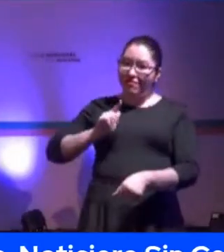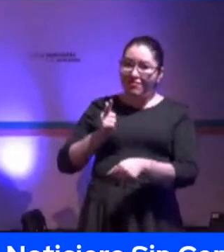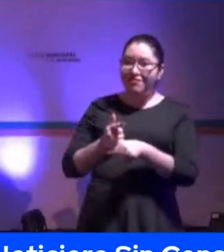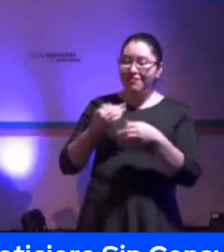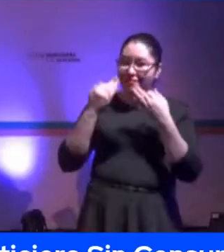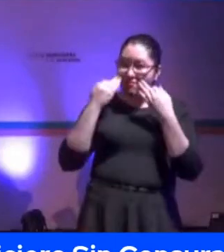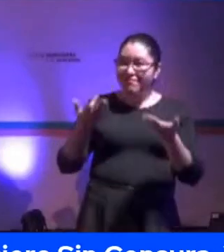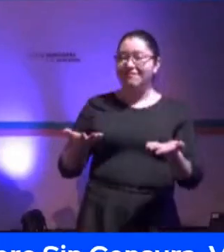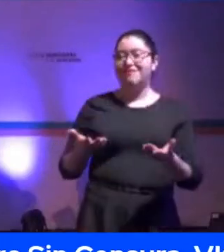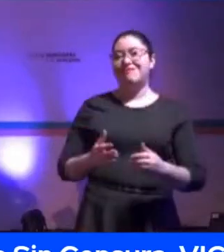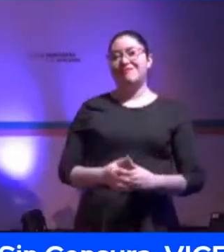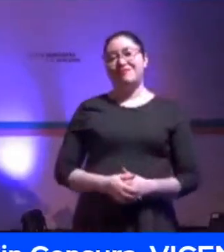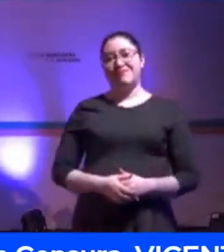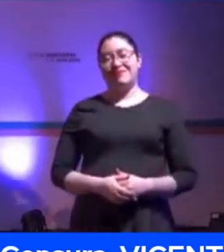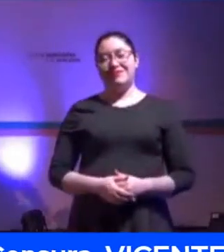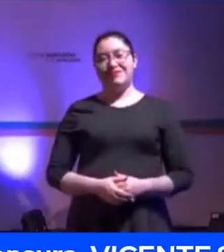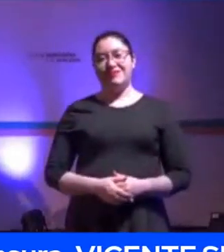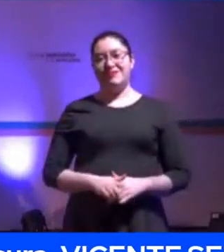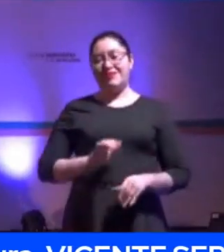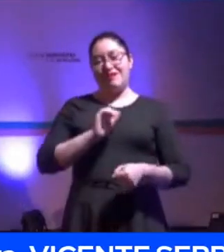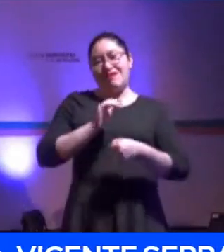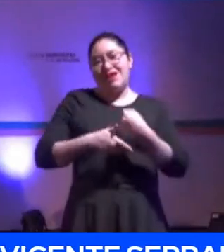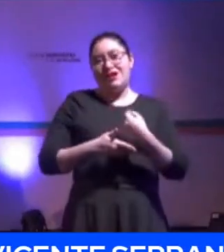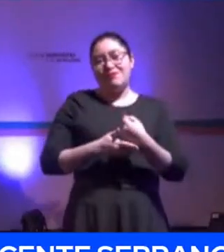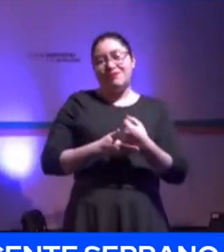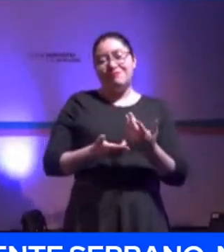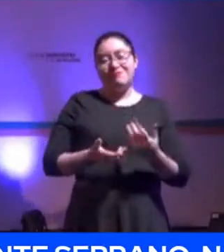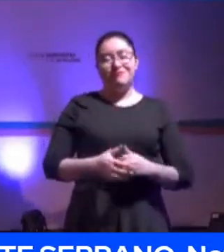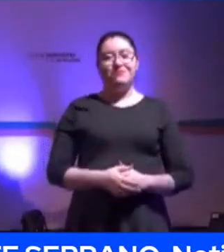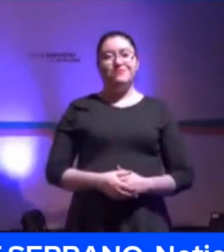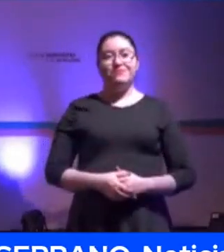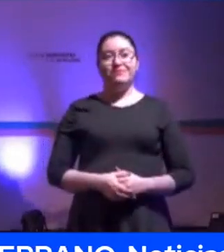todo. Formalicen el divorcio. Bueno.